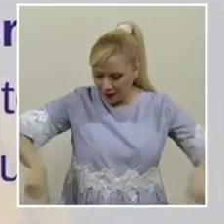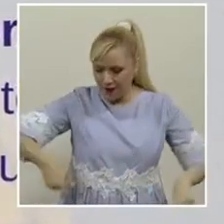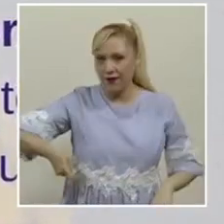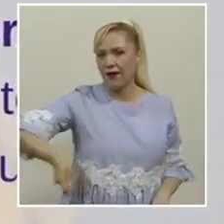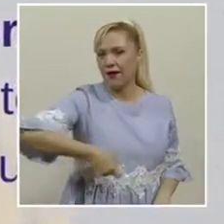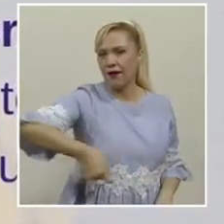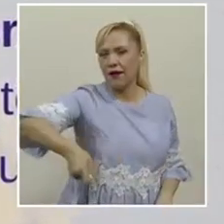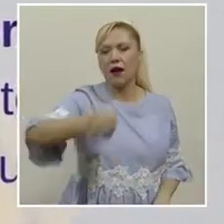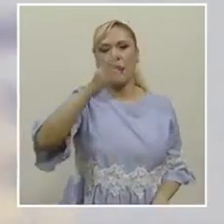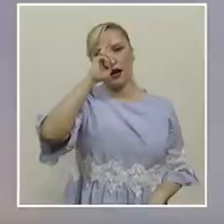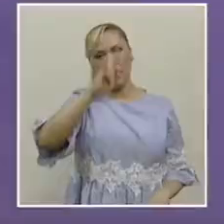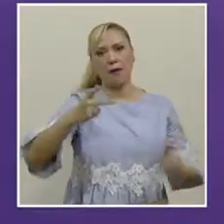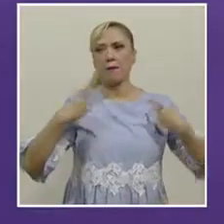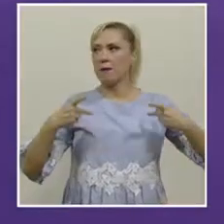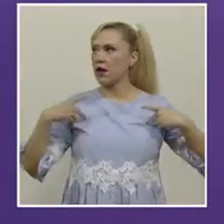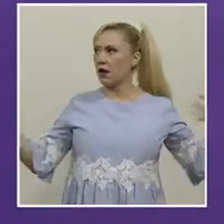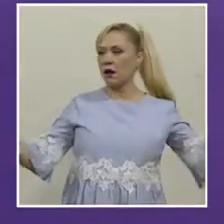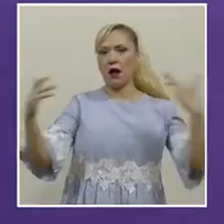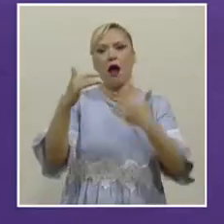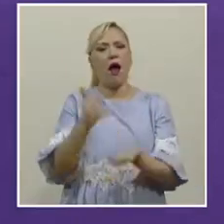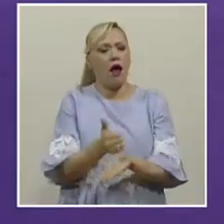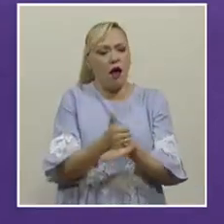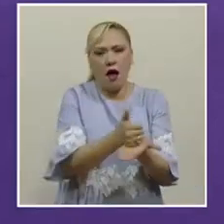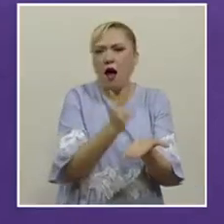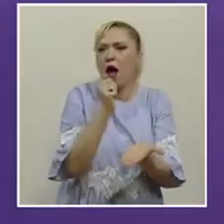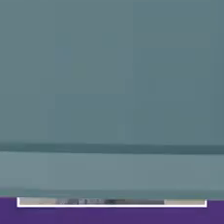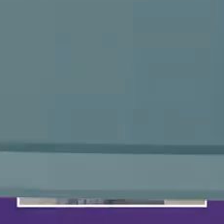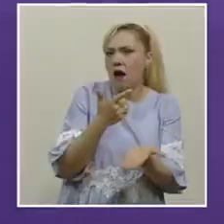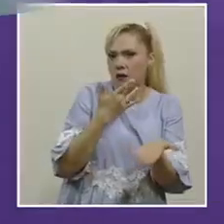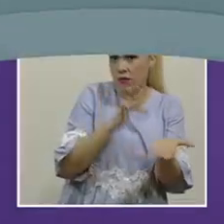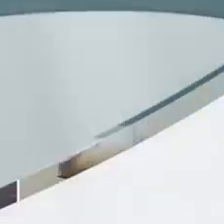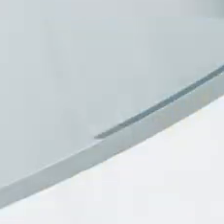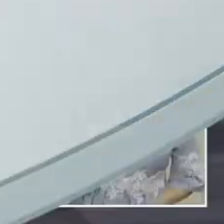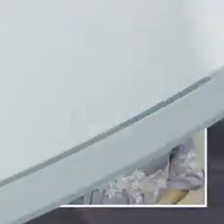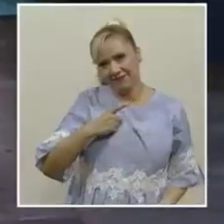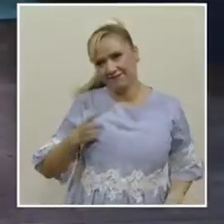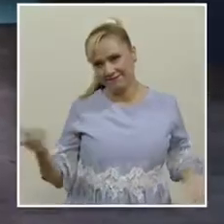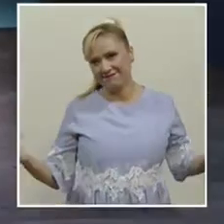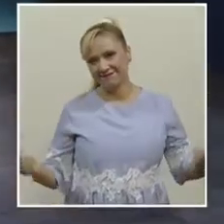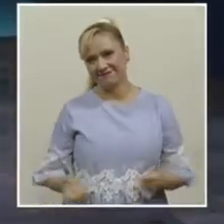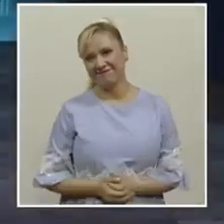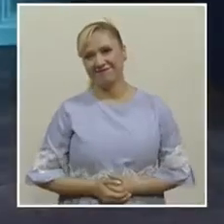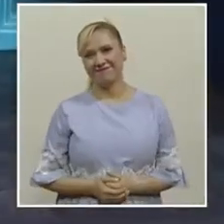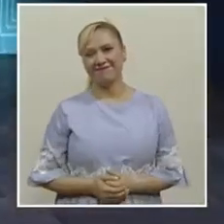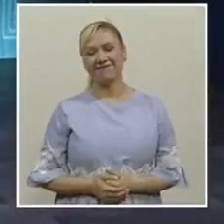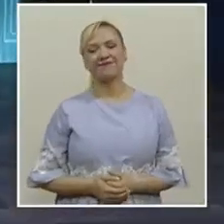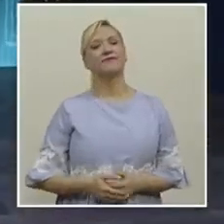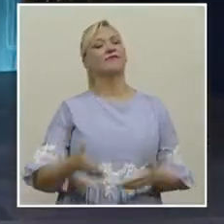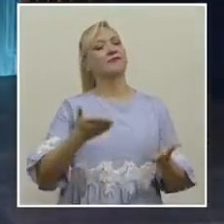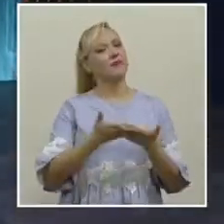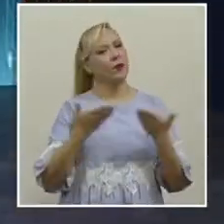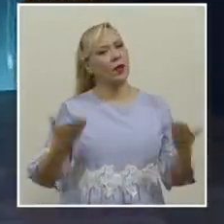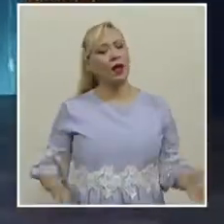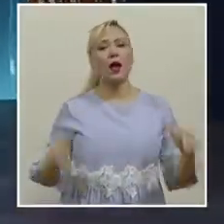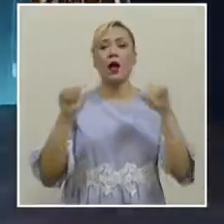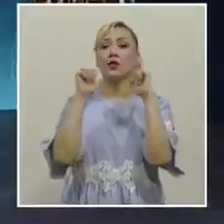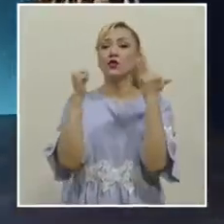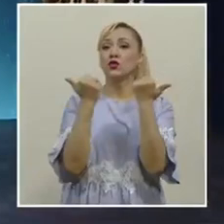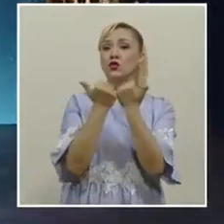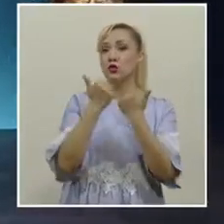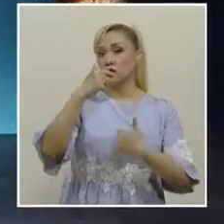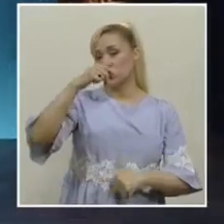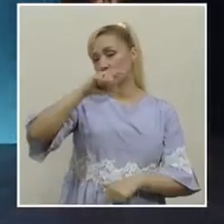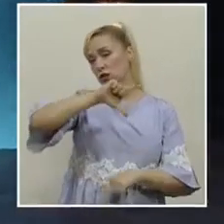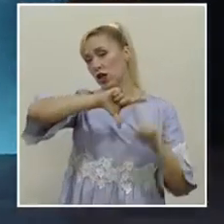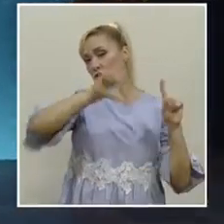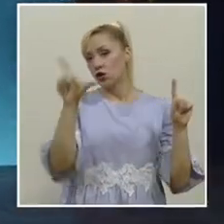respeto entre todas las personas usuarias. Y en más noticias, la Asociación Nacional de